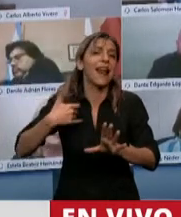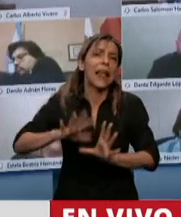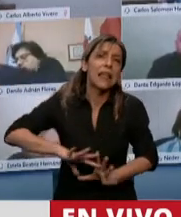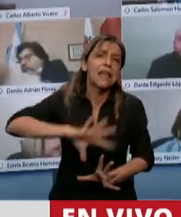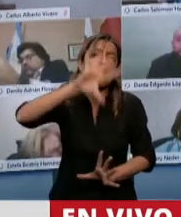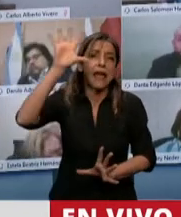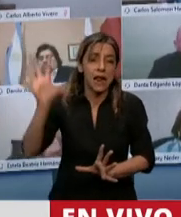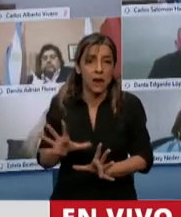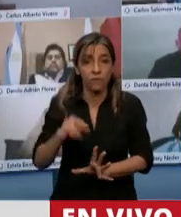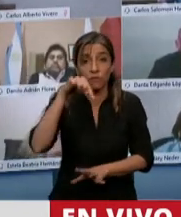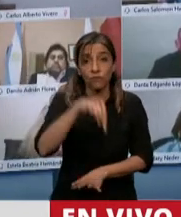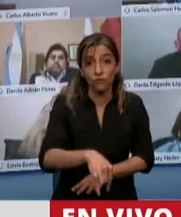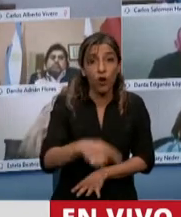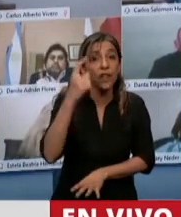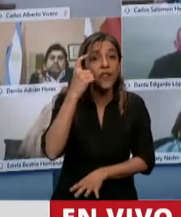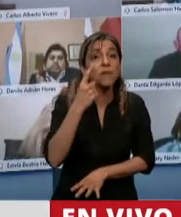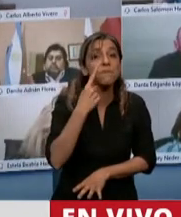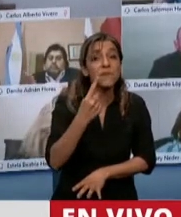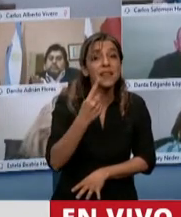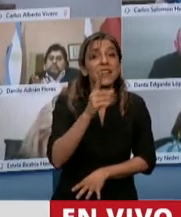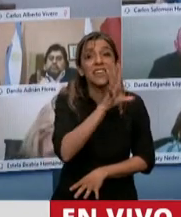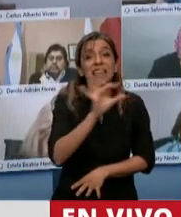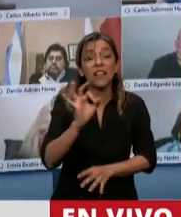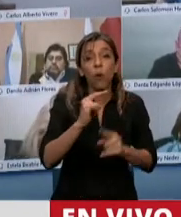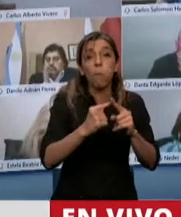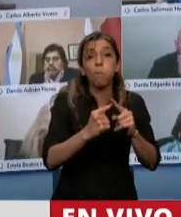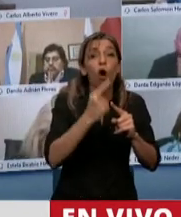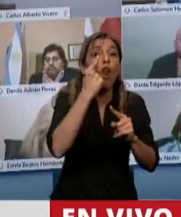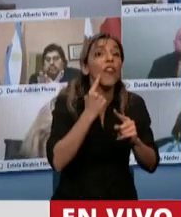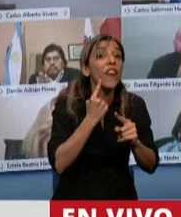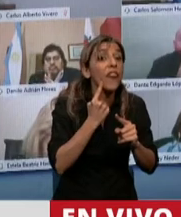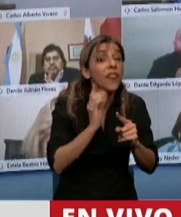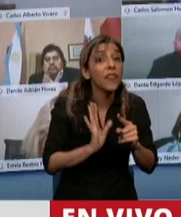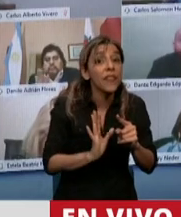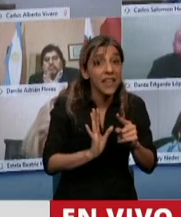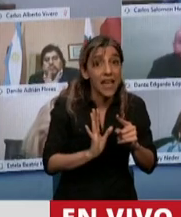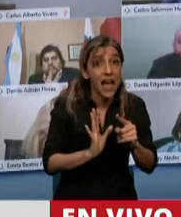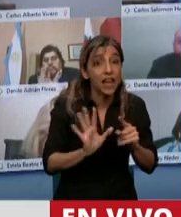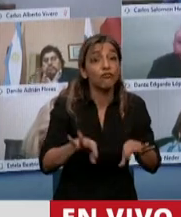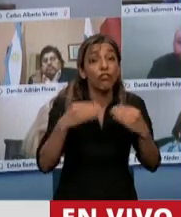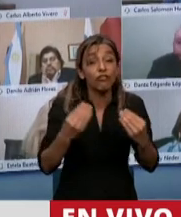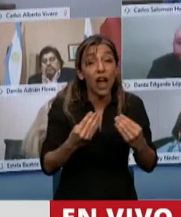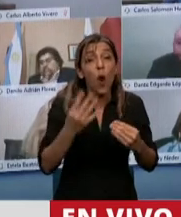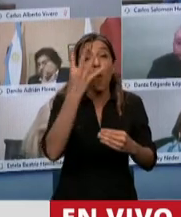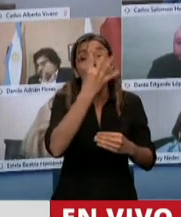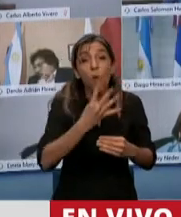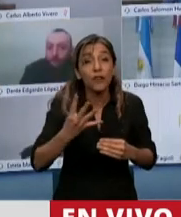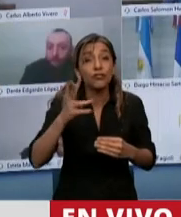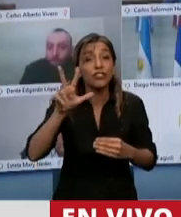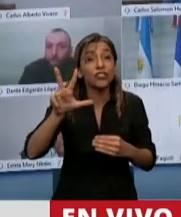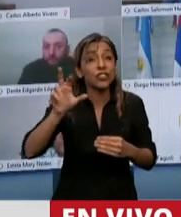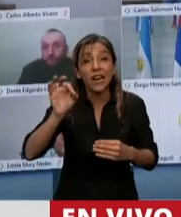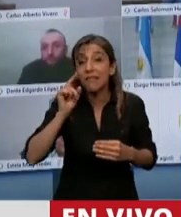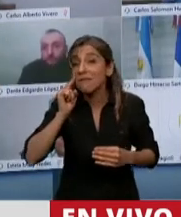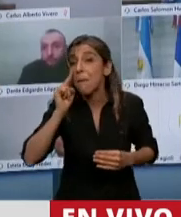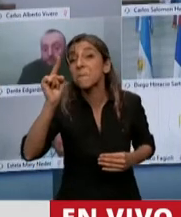con 10.500 casos diarios y más de 430.000 casos acumulados en